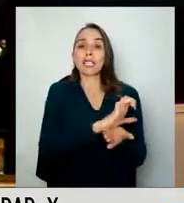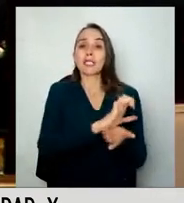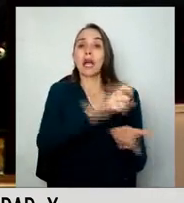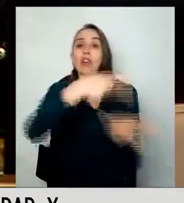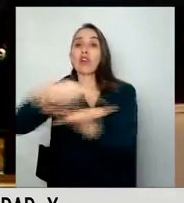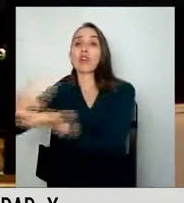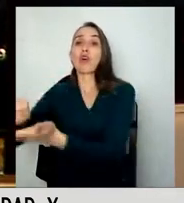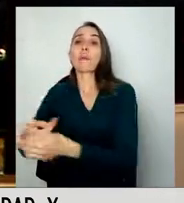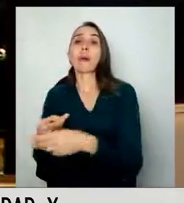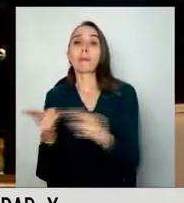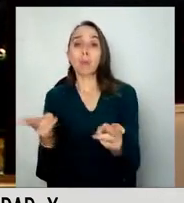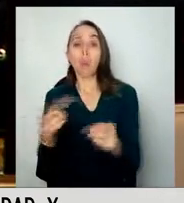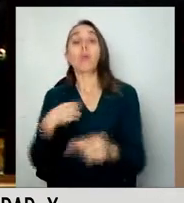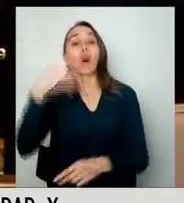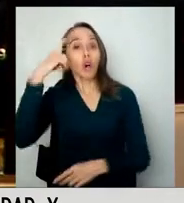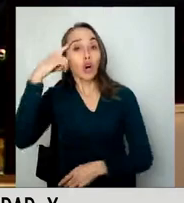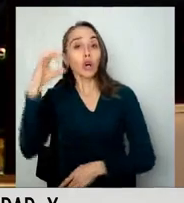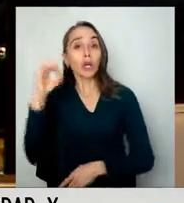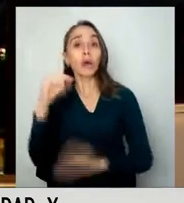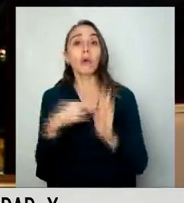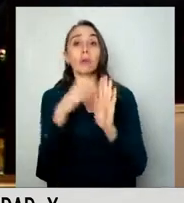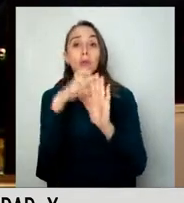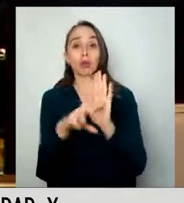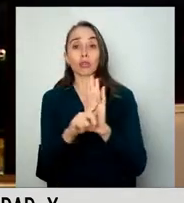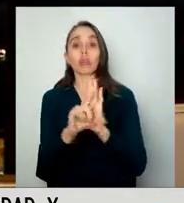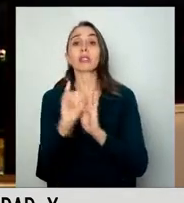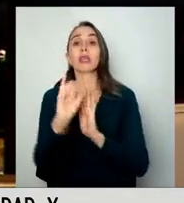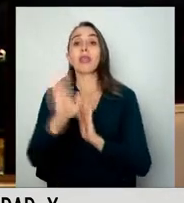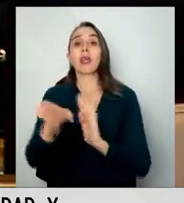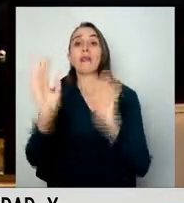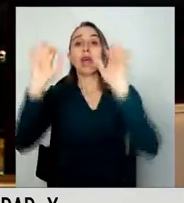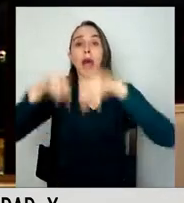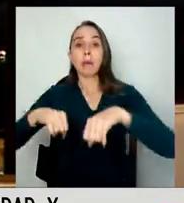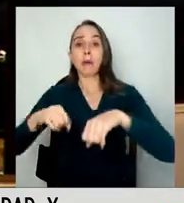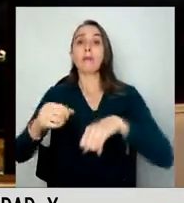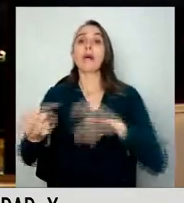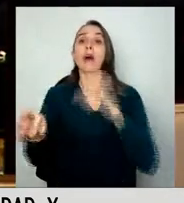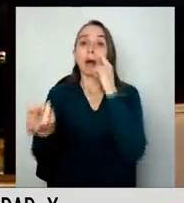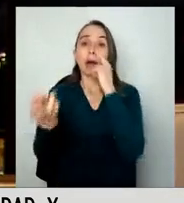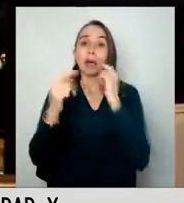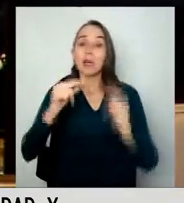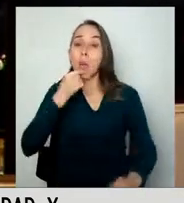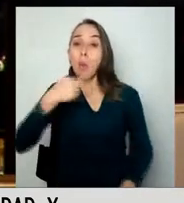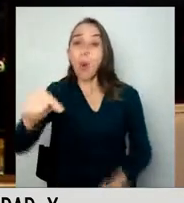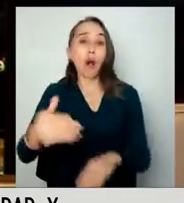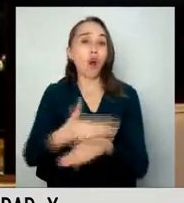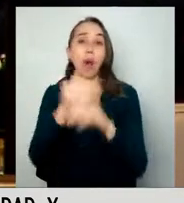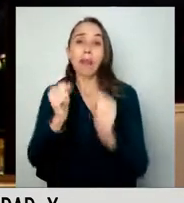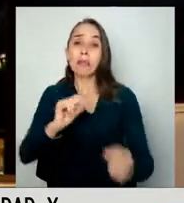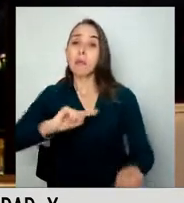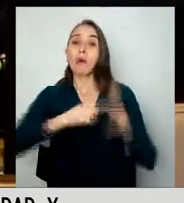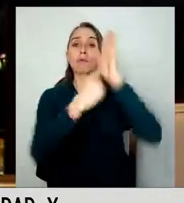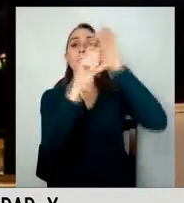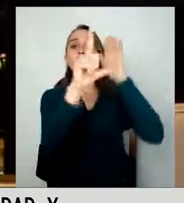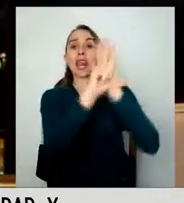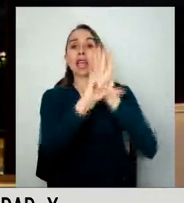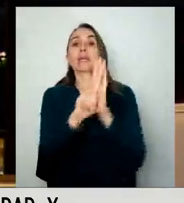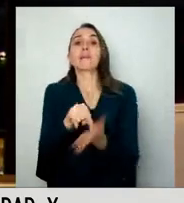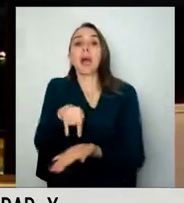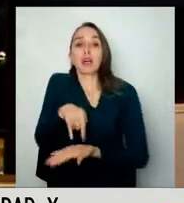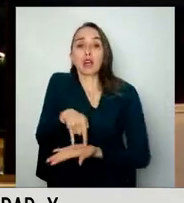Creo que este proyecto debe ser aprobado se debe volver ley cuanto antes de modo de que desde este congreso también